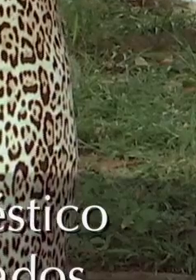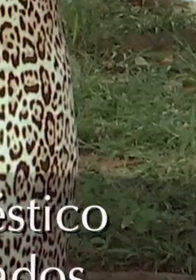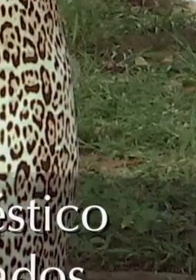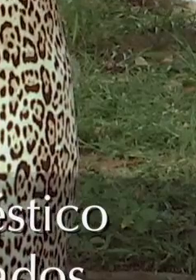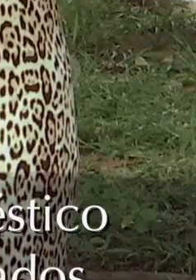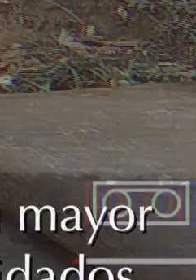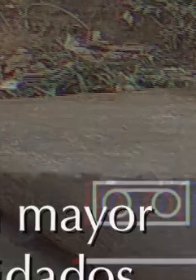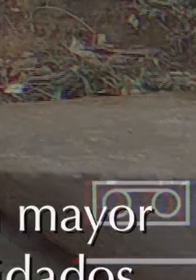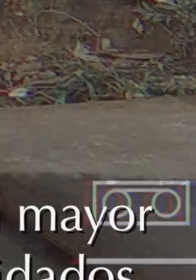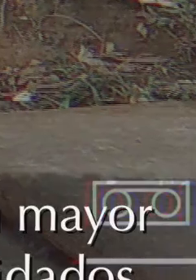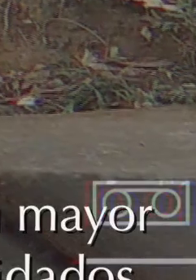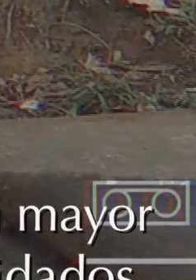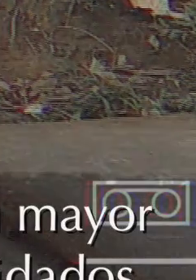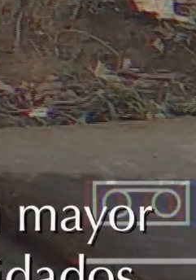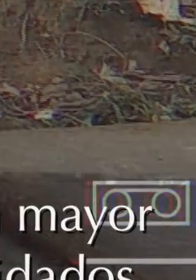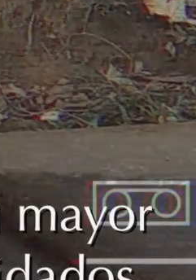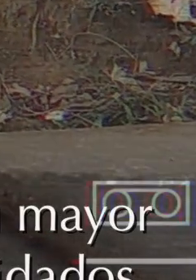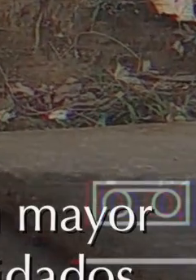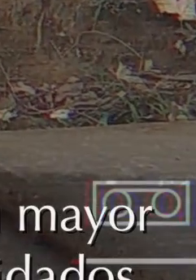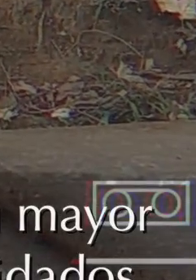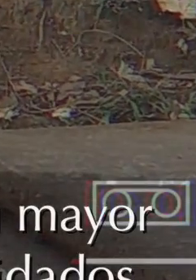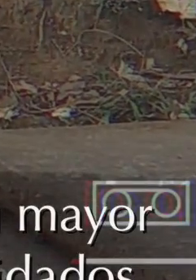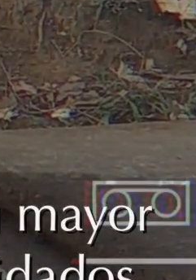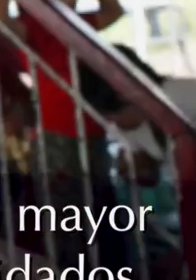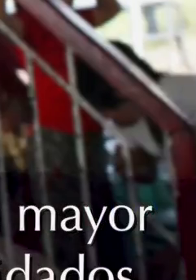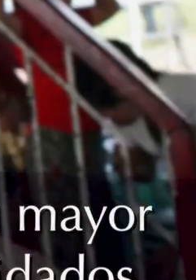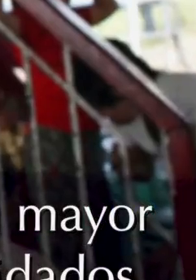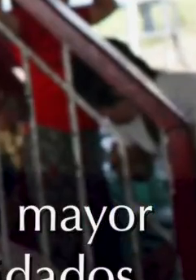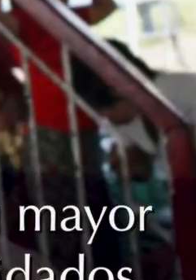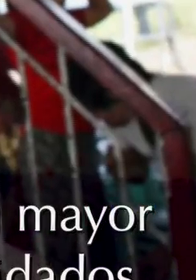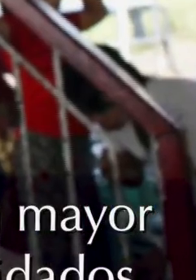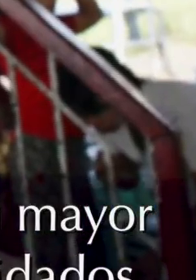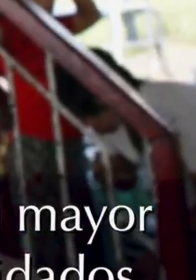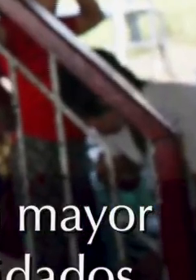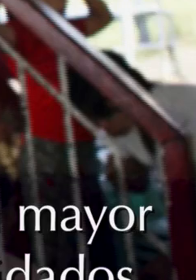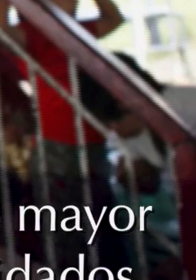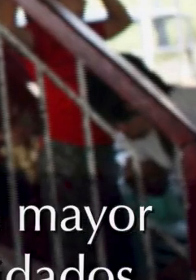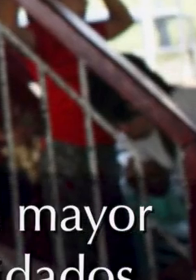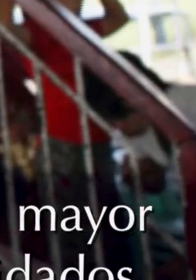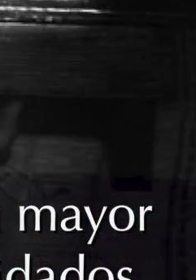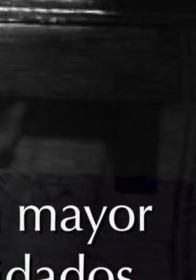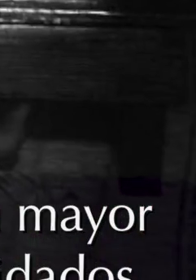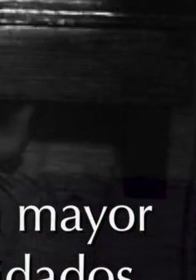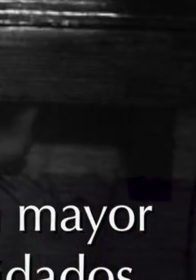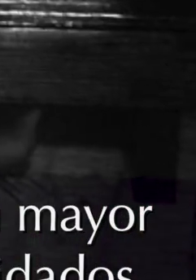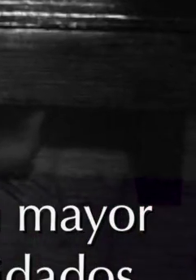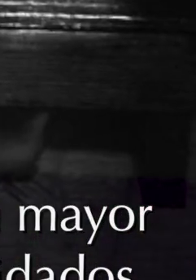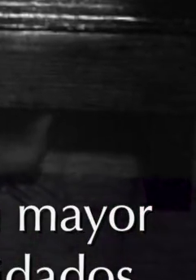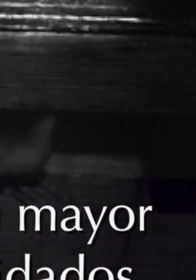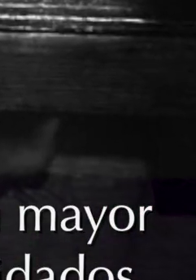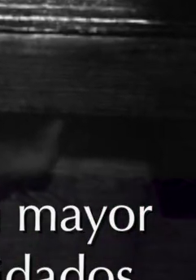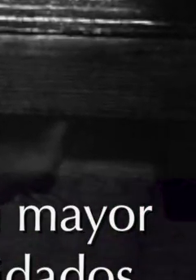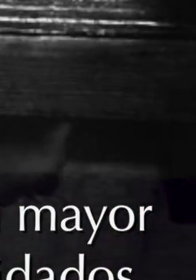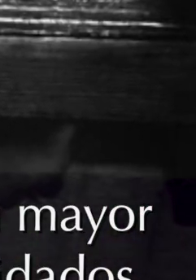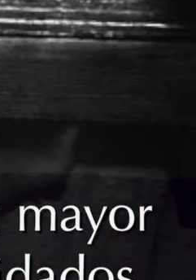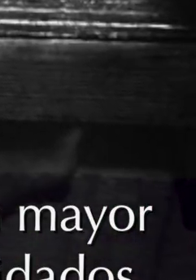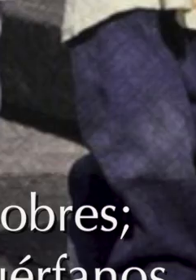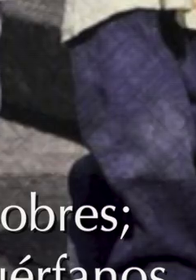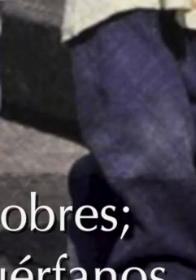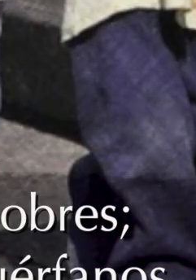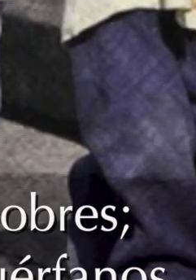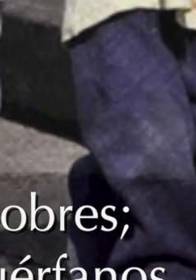y explotados. Y son los más difíciles de proteger. Son en su mayor parte trabajadores invisibles, ocultos y